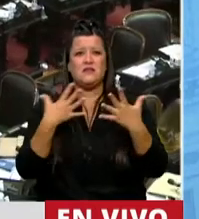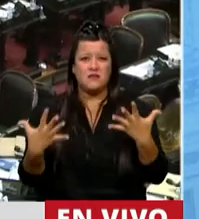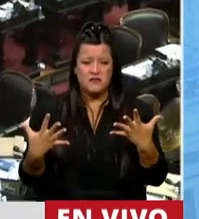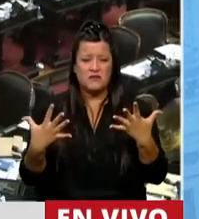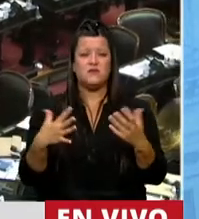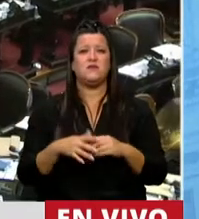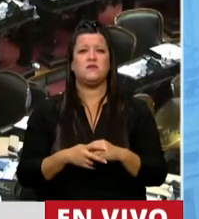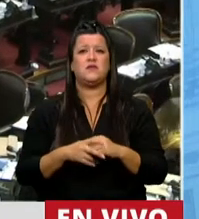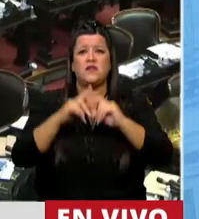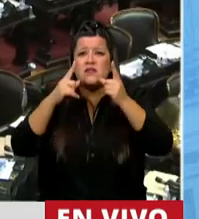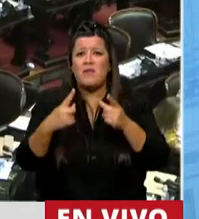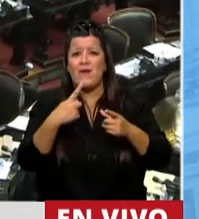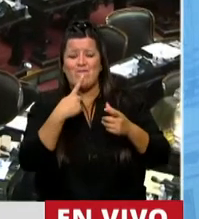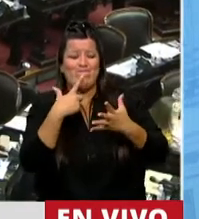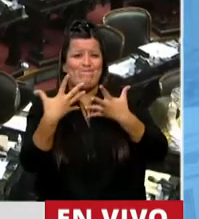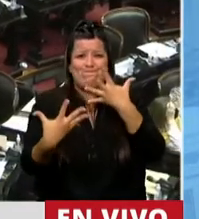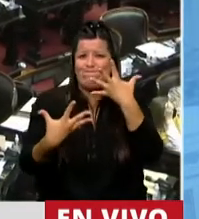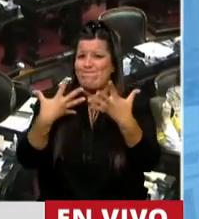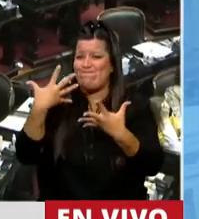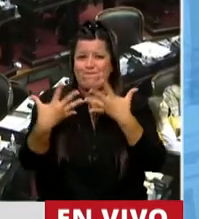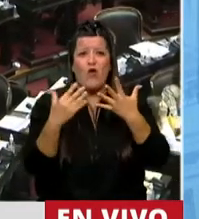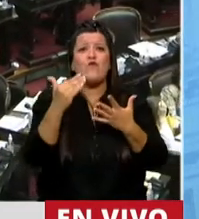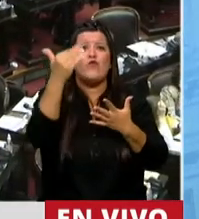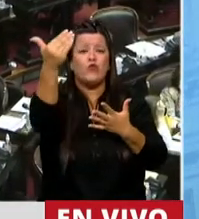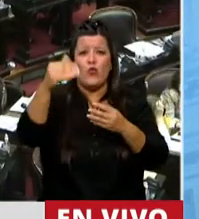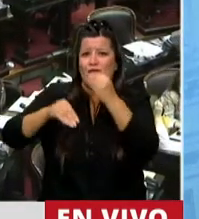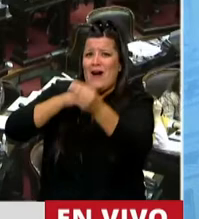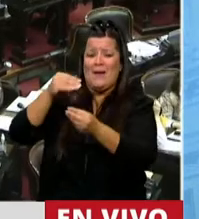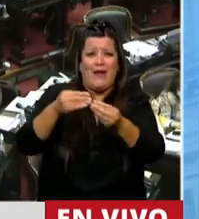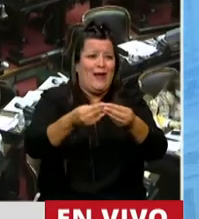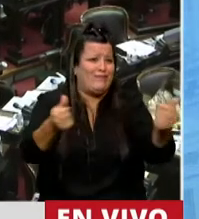Y la incertidumbre que esto significa frente al futuro.